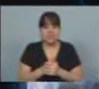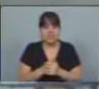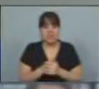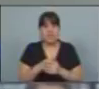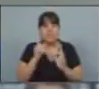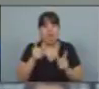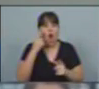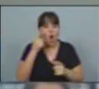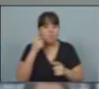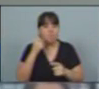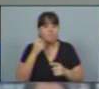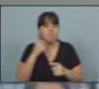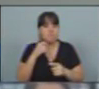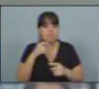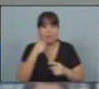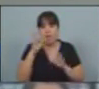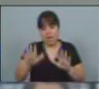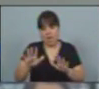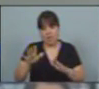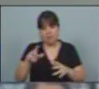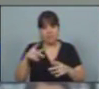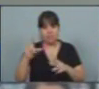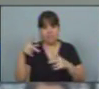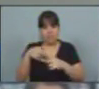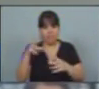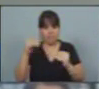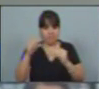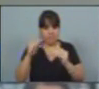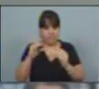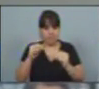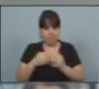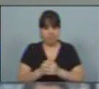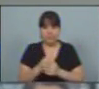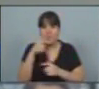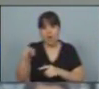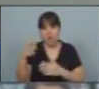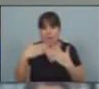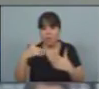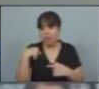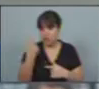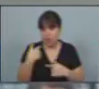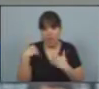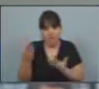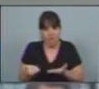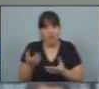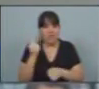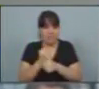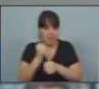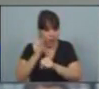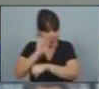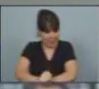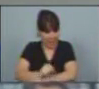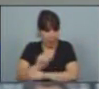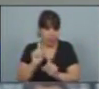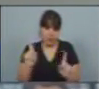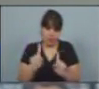El tema de que ahora vas a decir que nosotros tenemos argumentaciones neoliberales, que no defendemos la... Pero, no es así. No hay ninguna intencionalidad